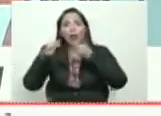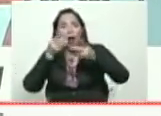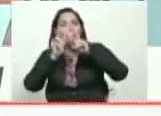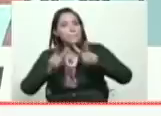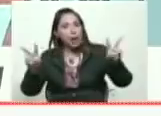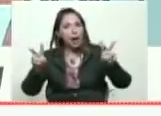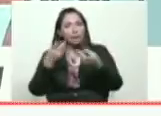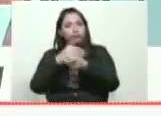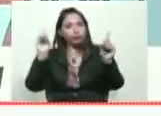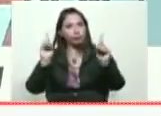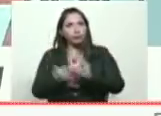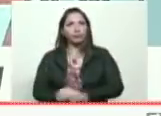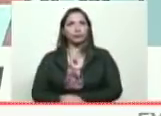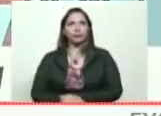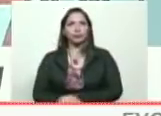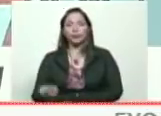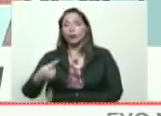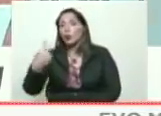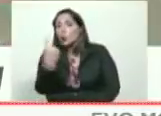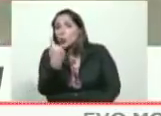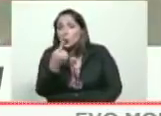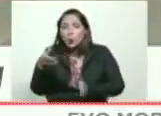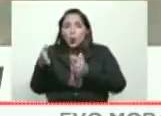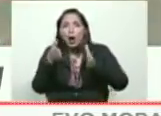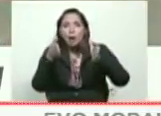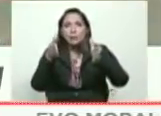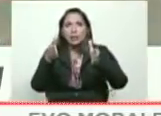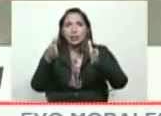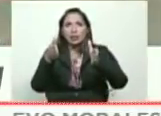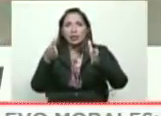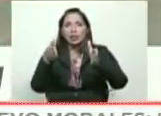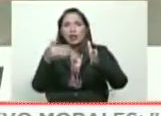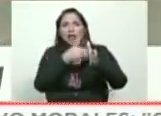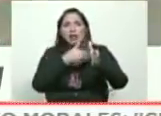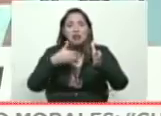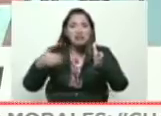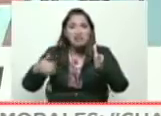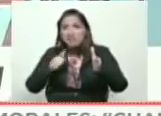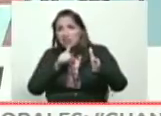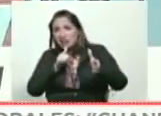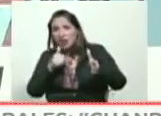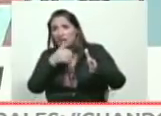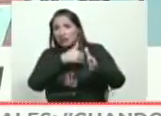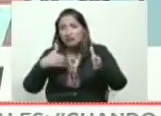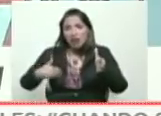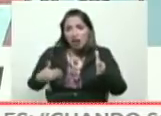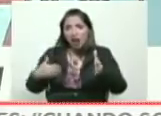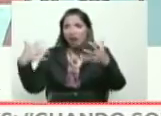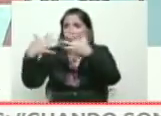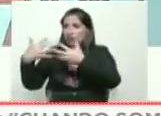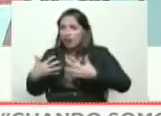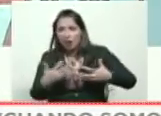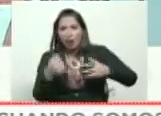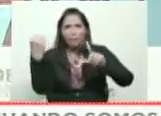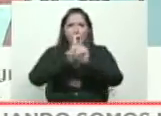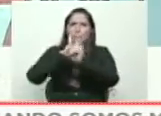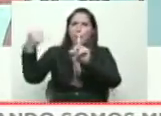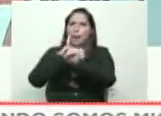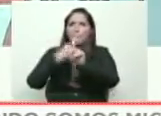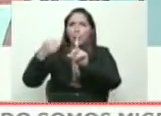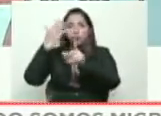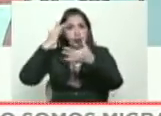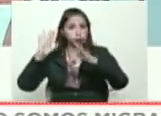es la democracia. Ese es nuestro único camino. Quienes plantean la violencia, quienes plantean la guerra, quienes plantean la posibilidad de una